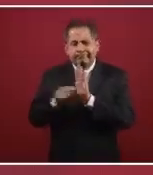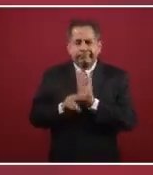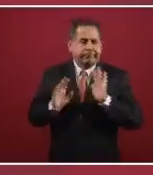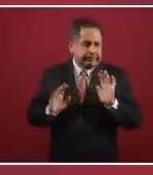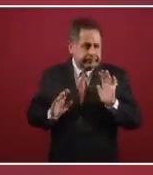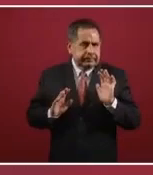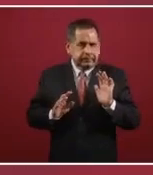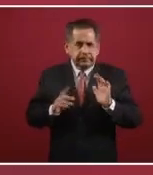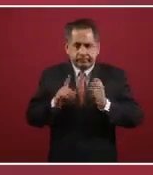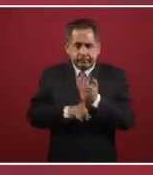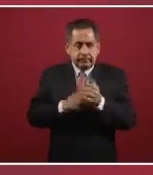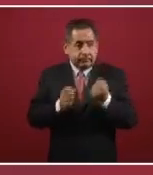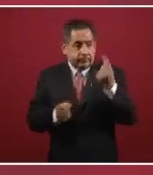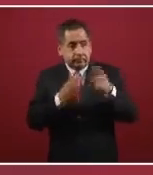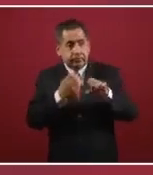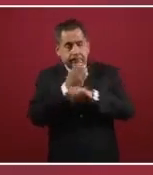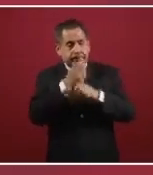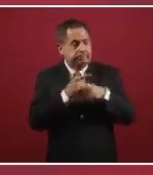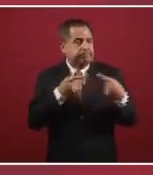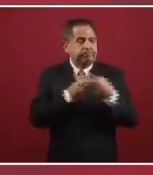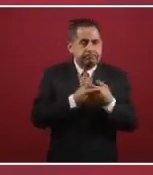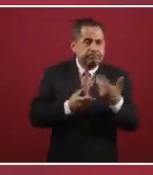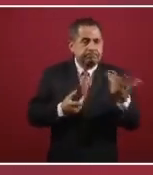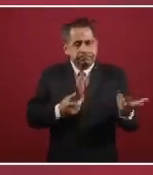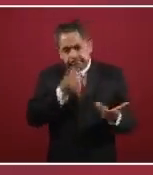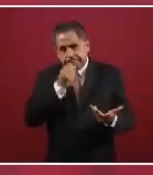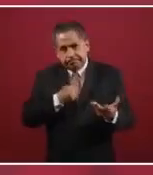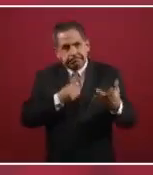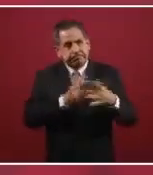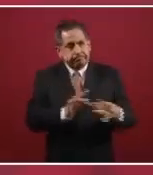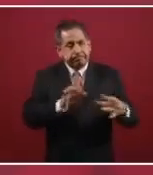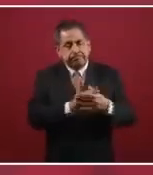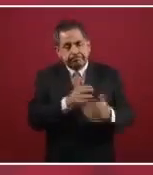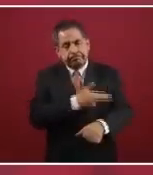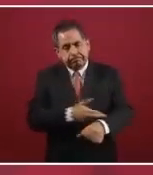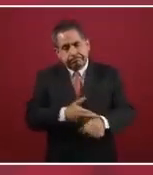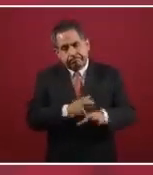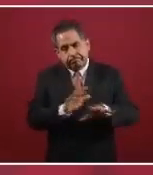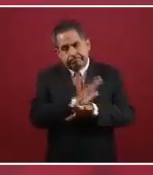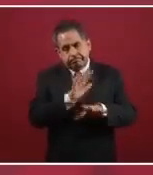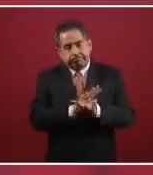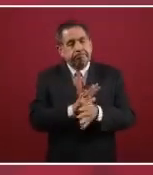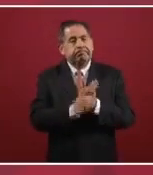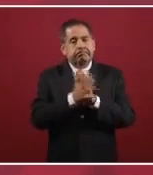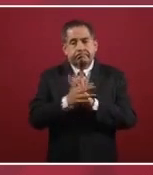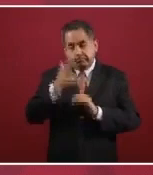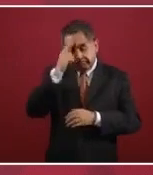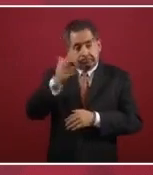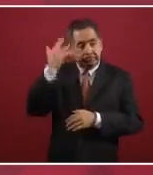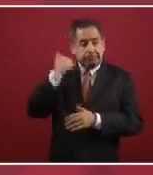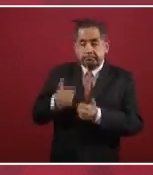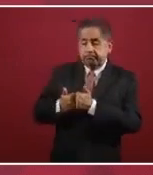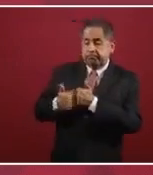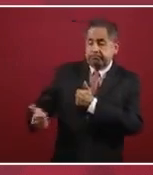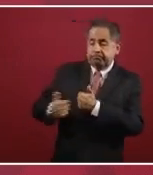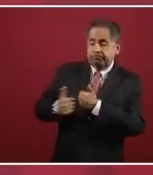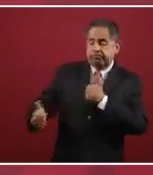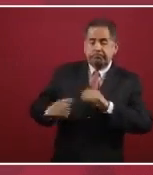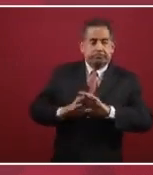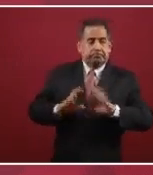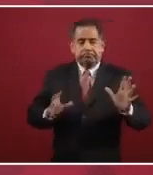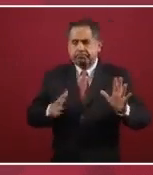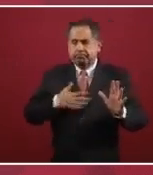el caso de algunos de los estados, más aún cuando las fiscalías locales ya han gozado de autonomía respecto a los gobiernos locales, pero está